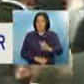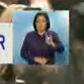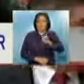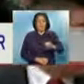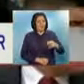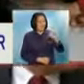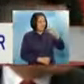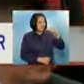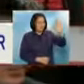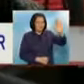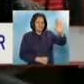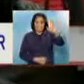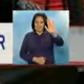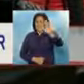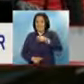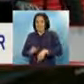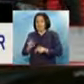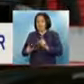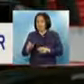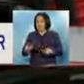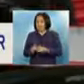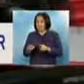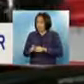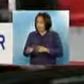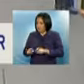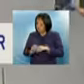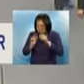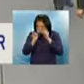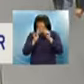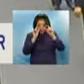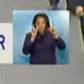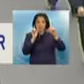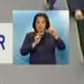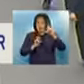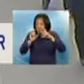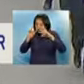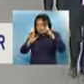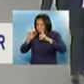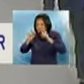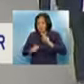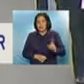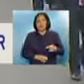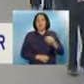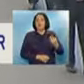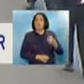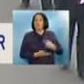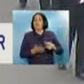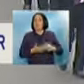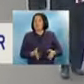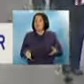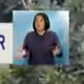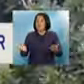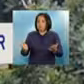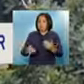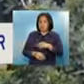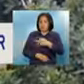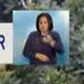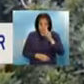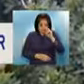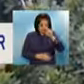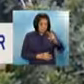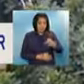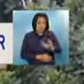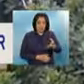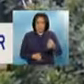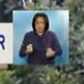no solo para saludar al público, sino para sorprender con gestos, como si dirigiera una barra. En imágenes tenemos que